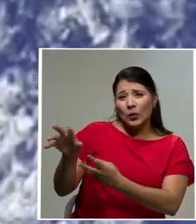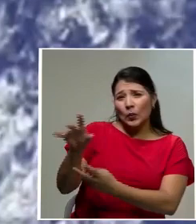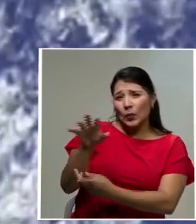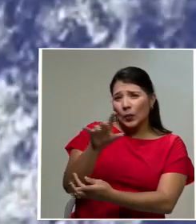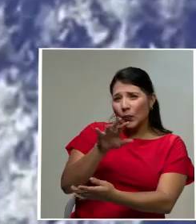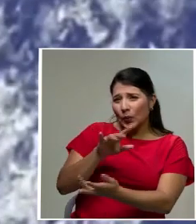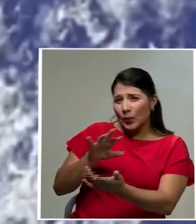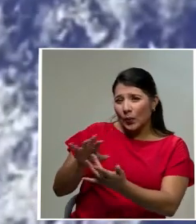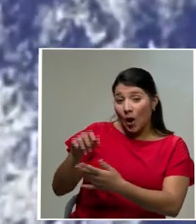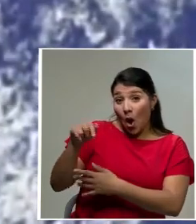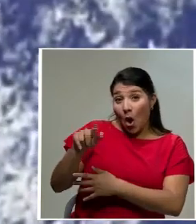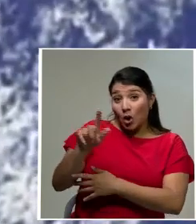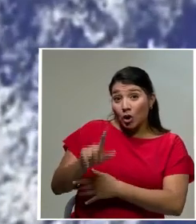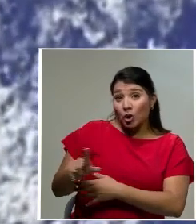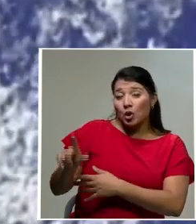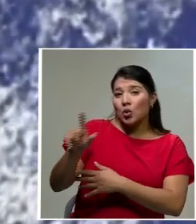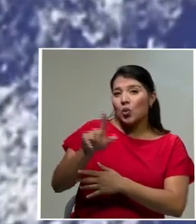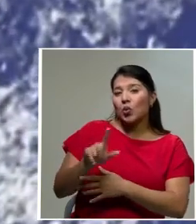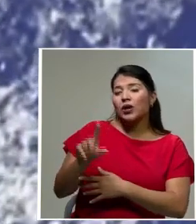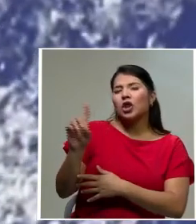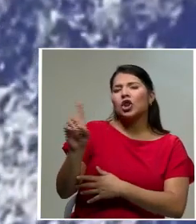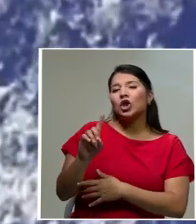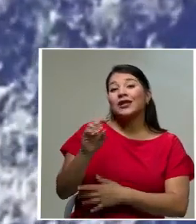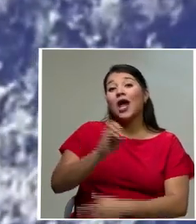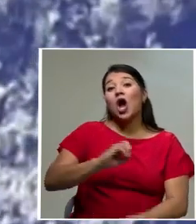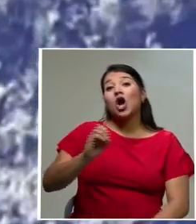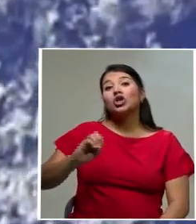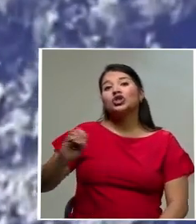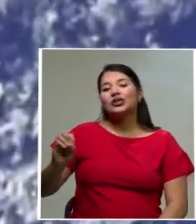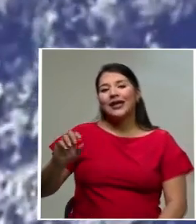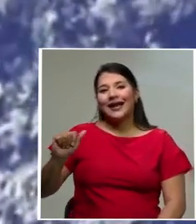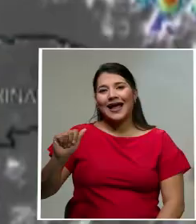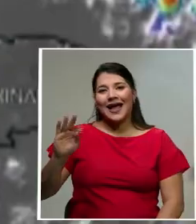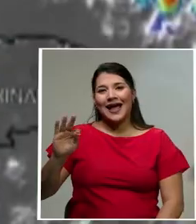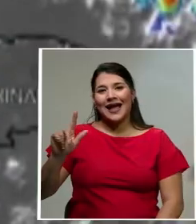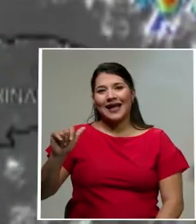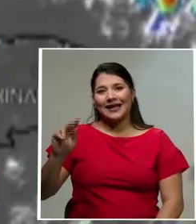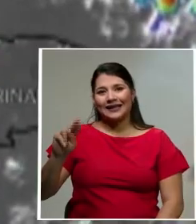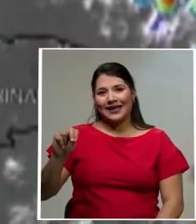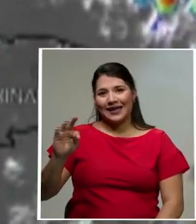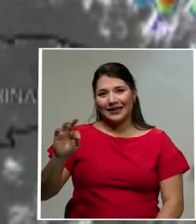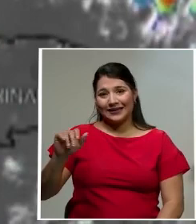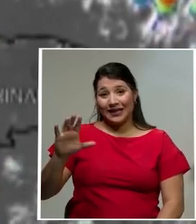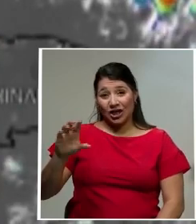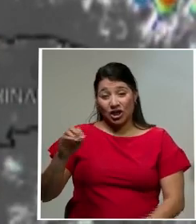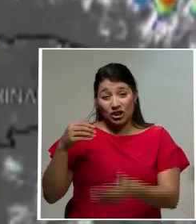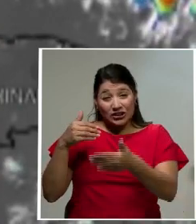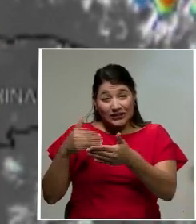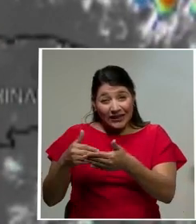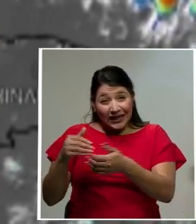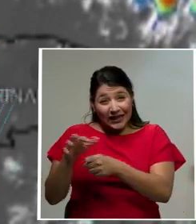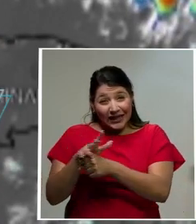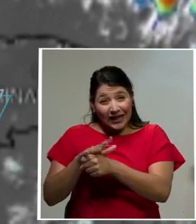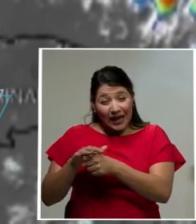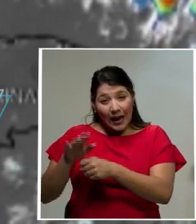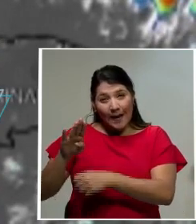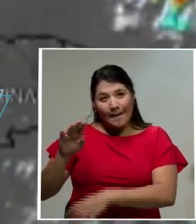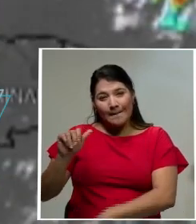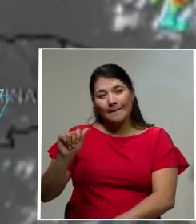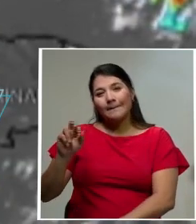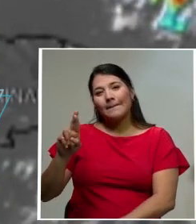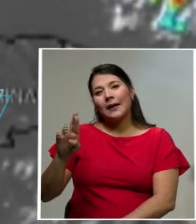presión que este lunes se encontraba en el Océano Atlántico cerca de Barbados y que se estima que en las próximas horas se